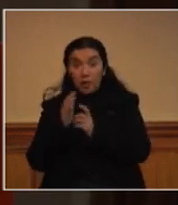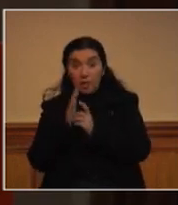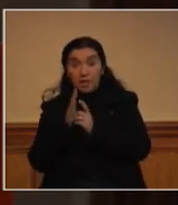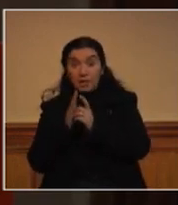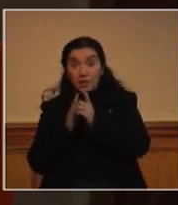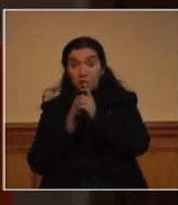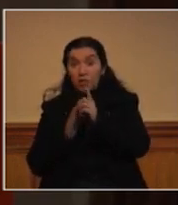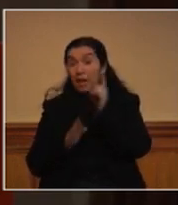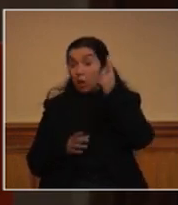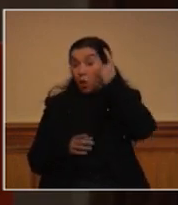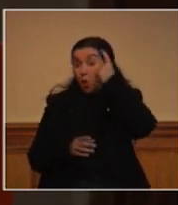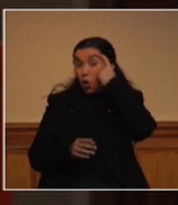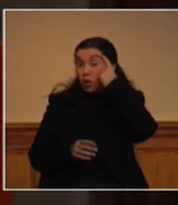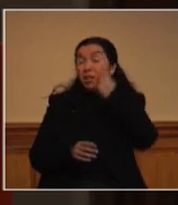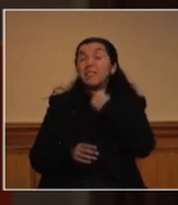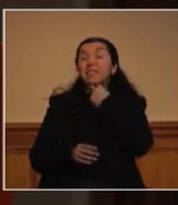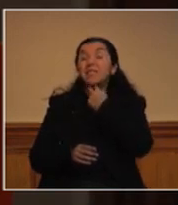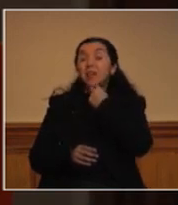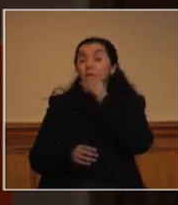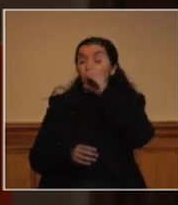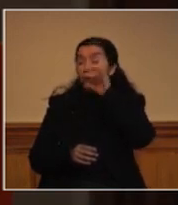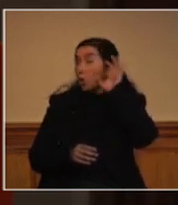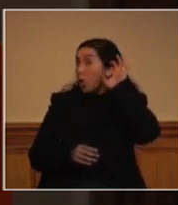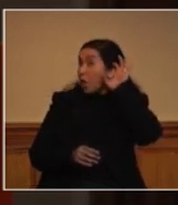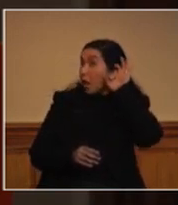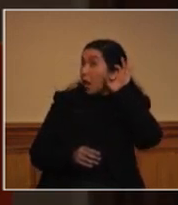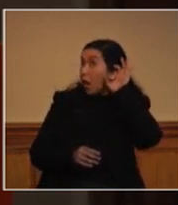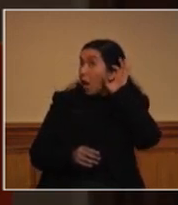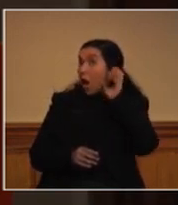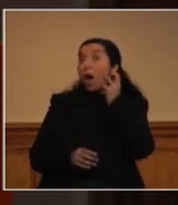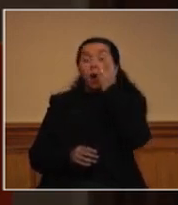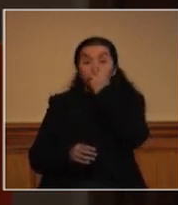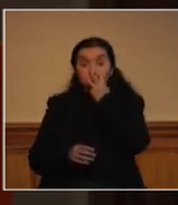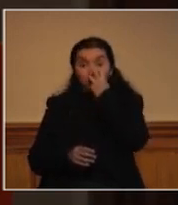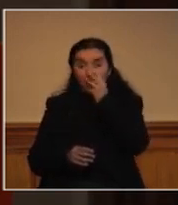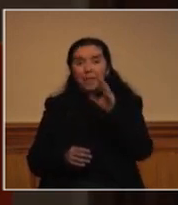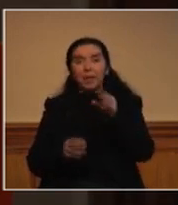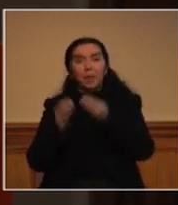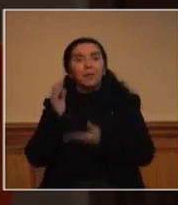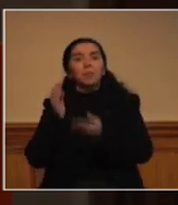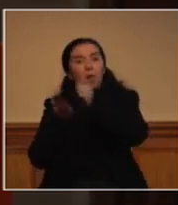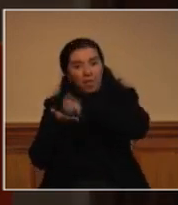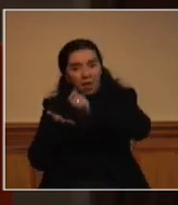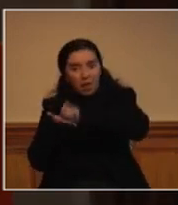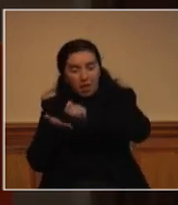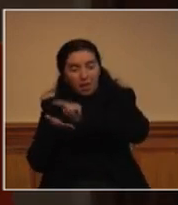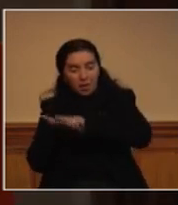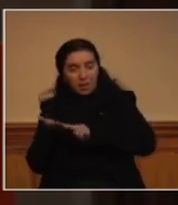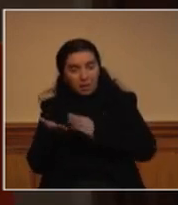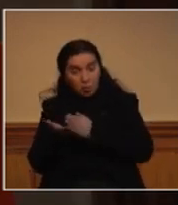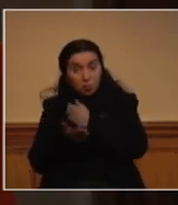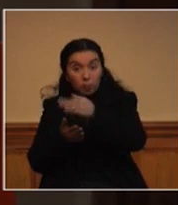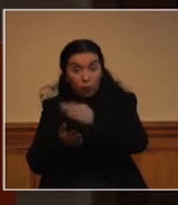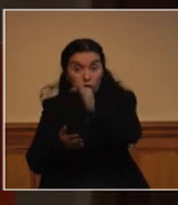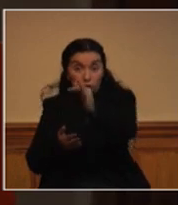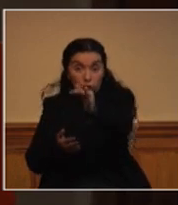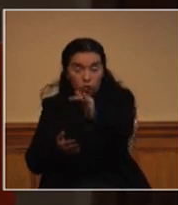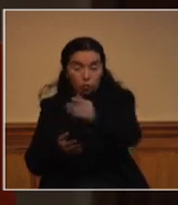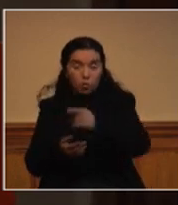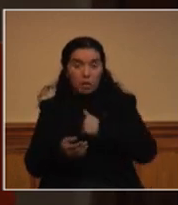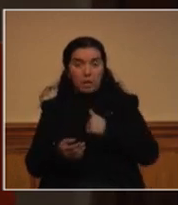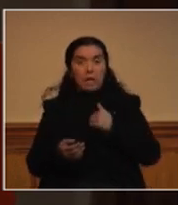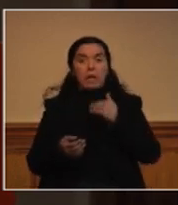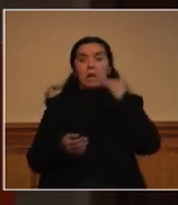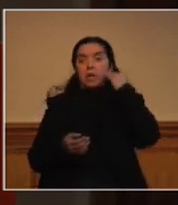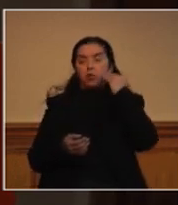conciencia fonológica, que será una de las bases para el aprendizaje de la lectoescritura. Entonces, nosotros no somos capaces de saber cuál va a ser